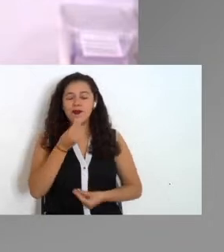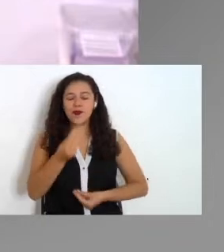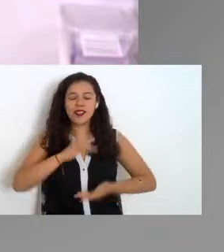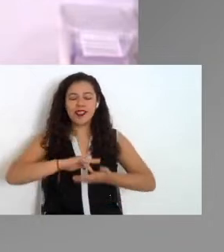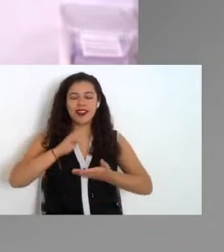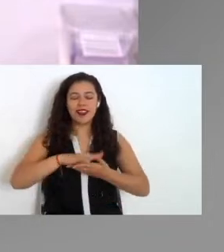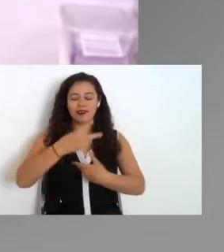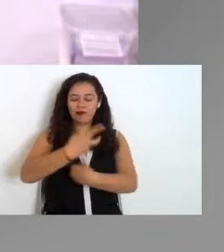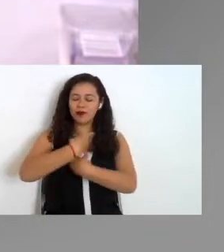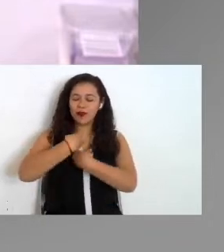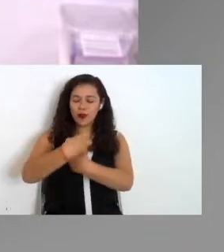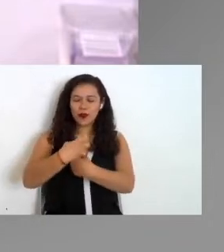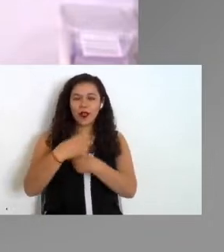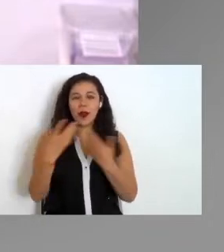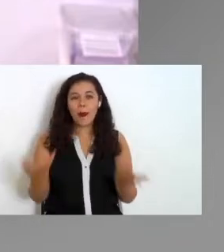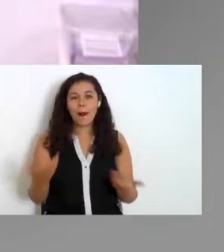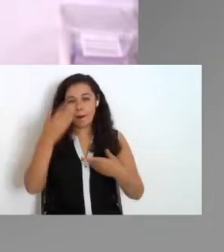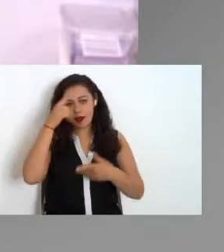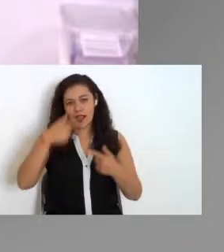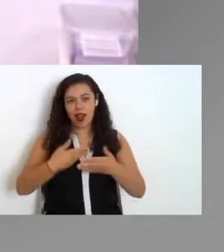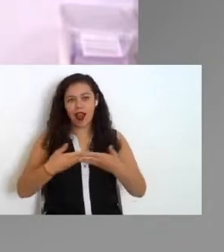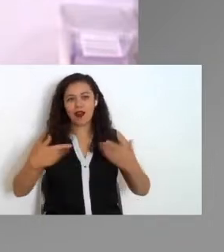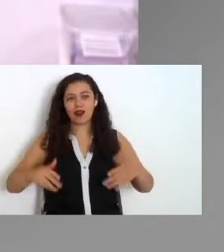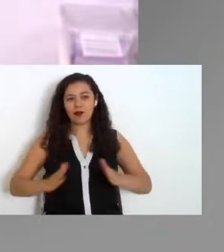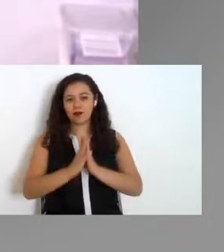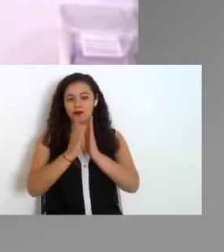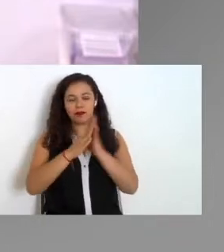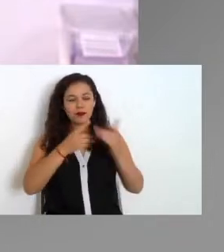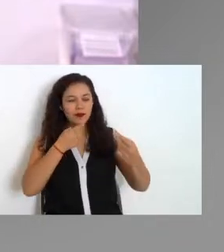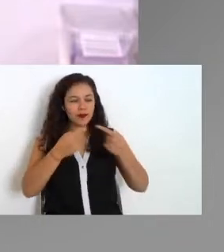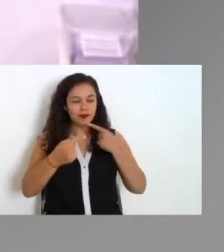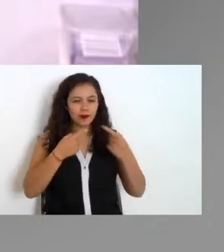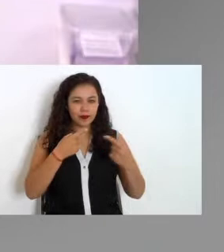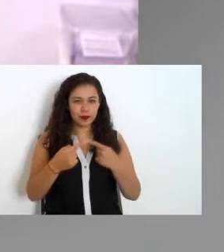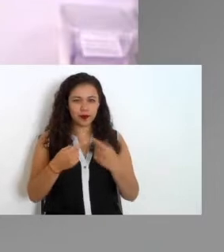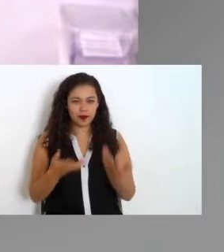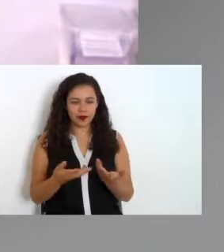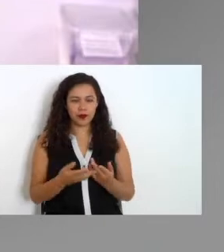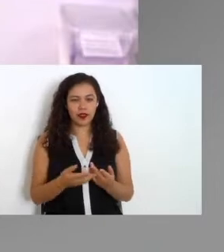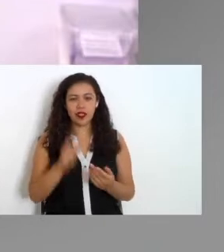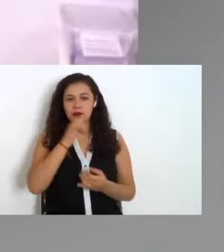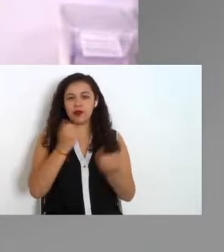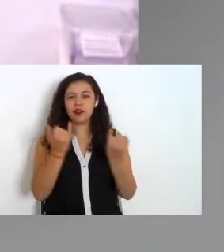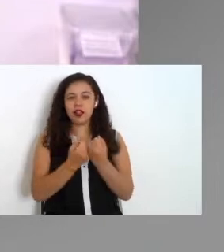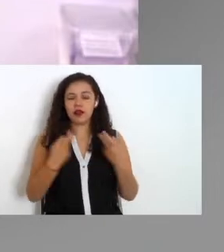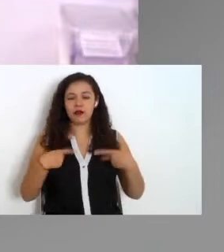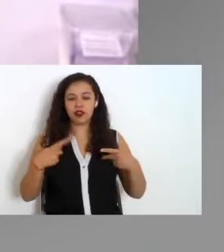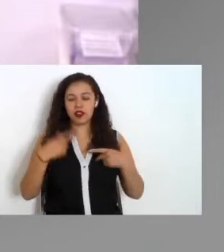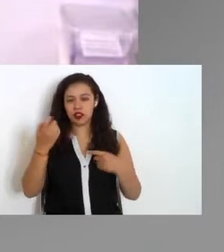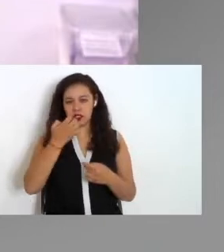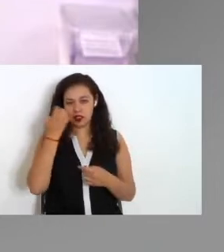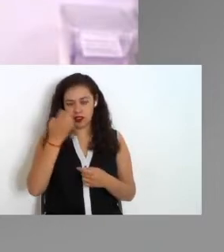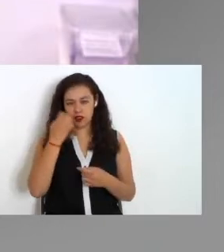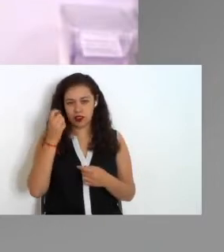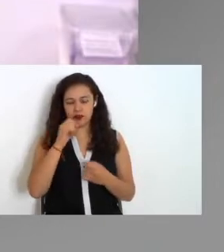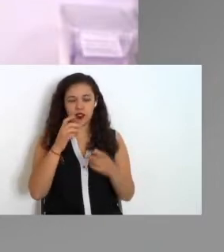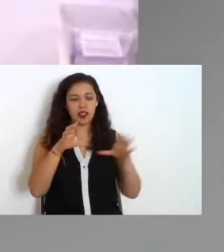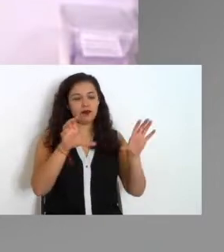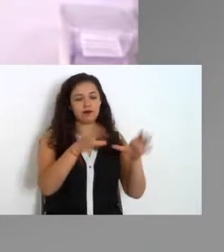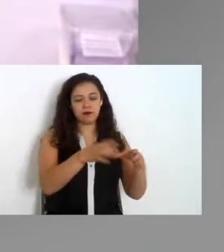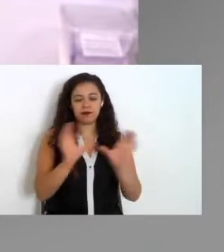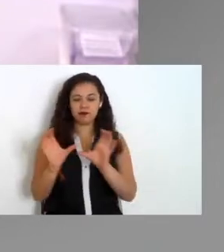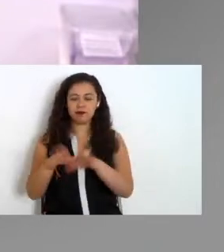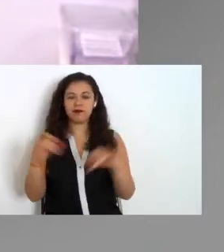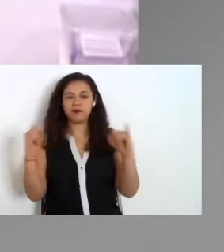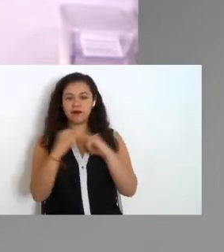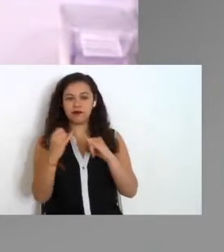hicieron para participar como moderador. Agradecemos también la presencia de los académicos y las comunidades universitarias de ambas instituciones,